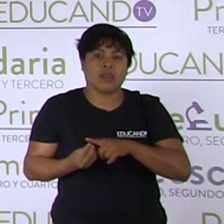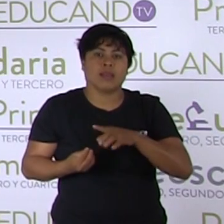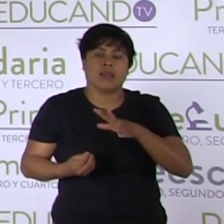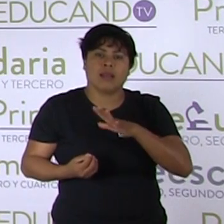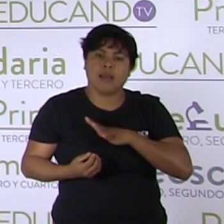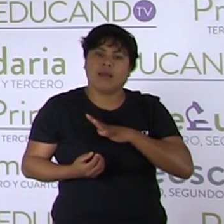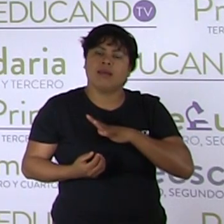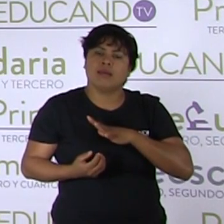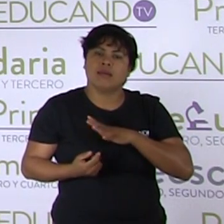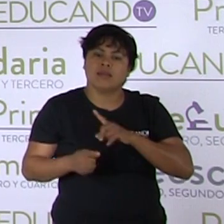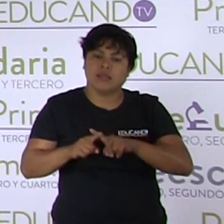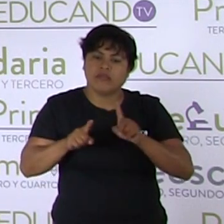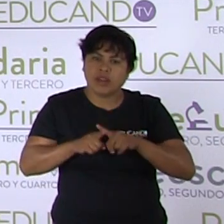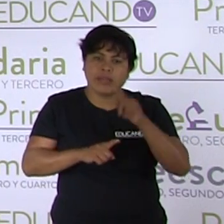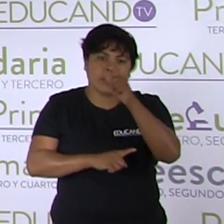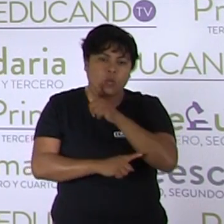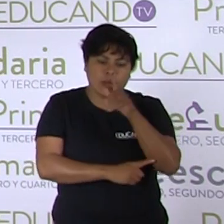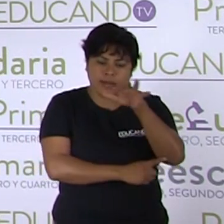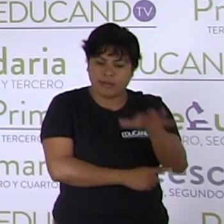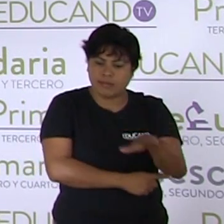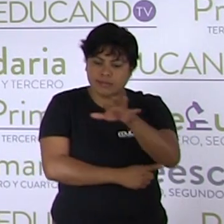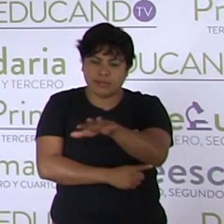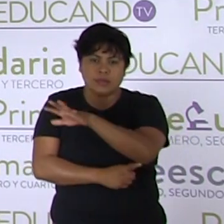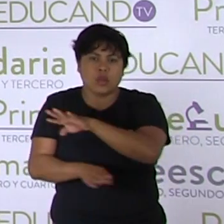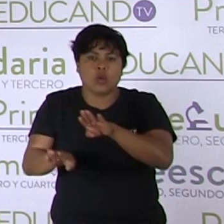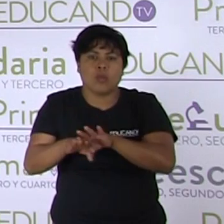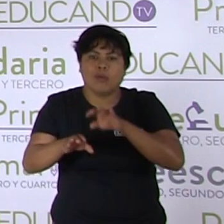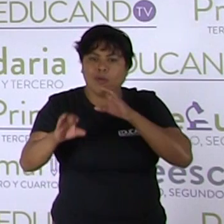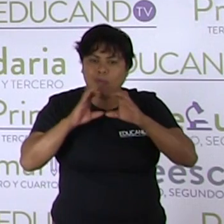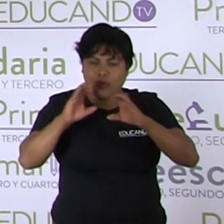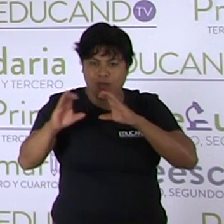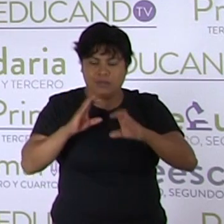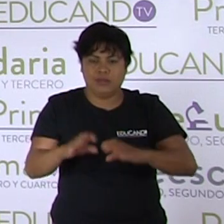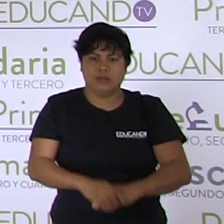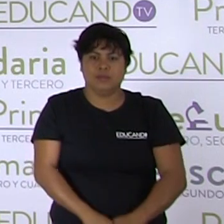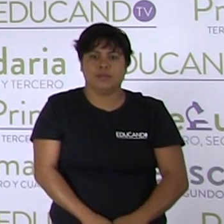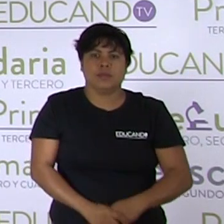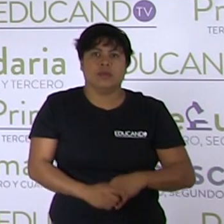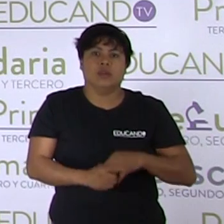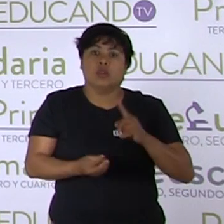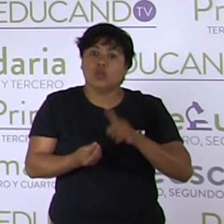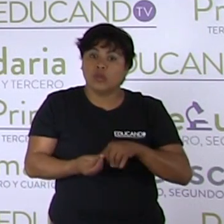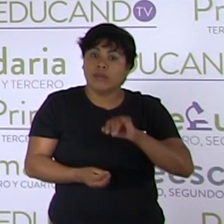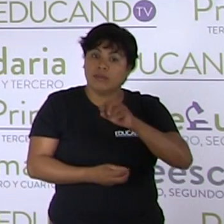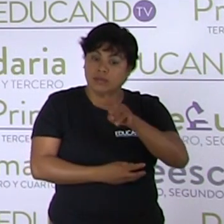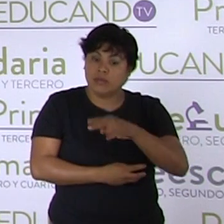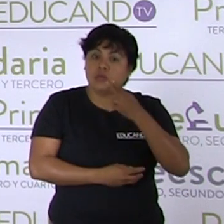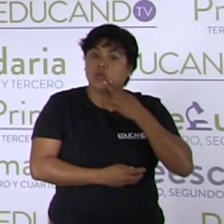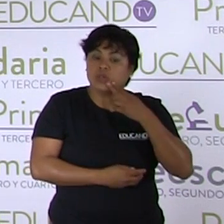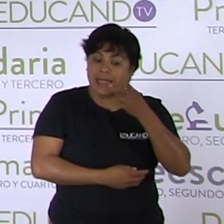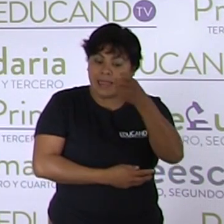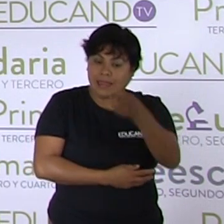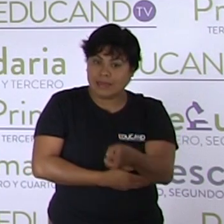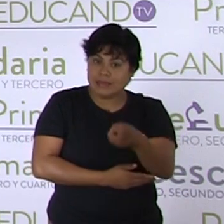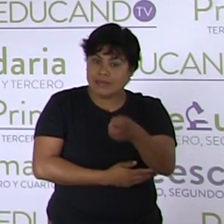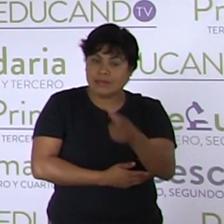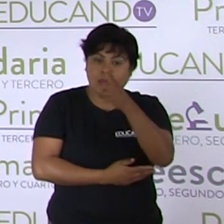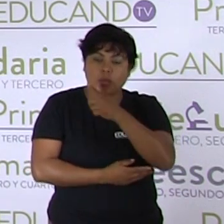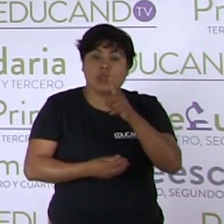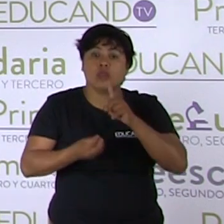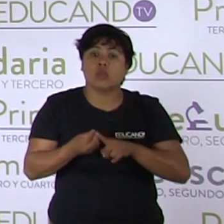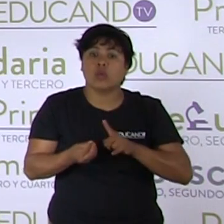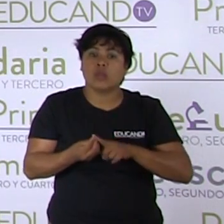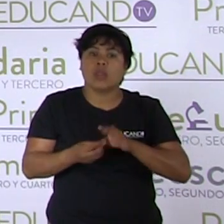dan estas formas de comunicación, donde se emplean este vocabulario, en qué momento